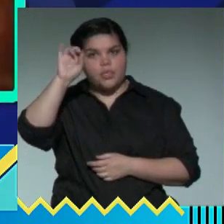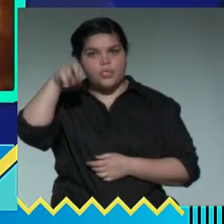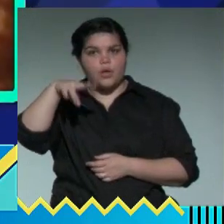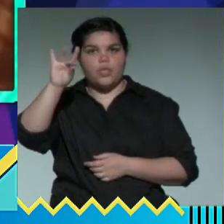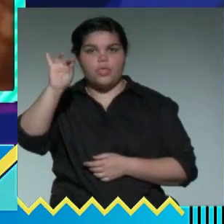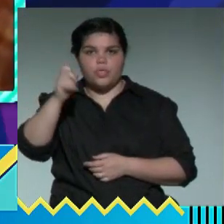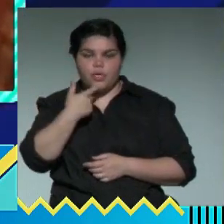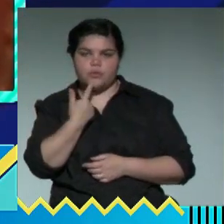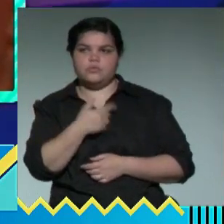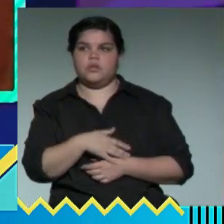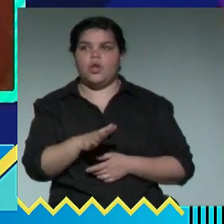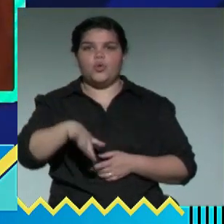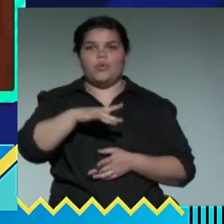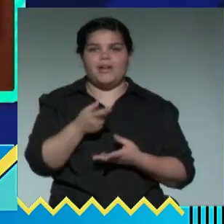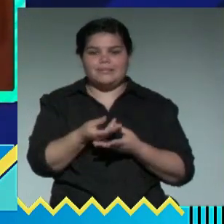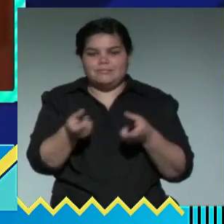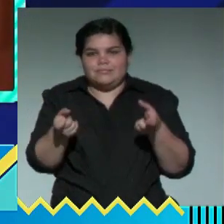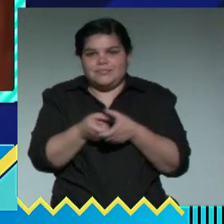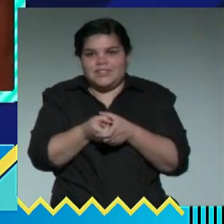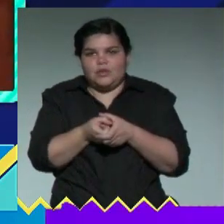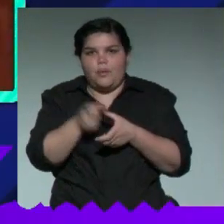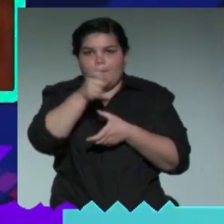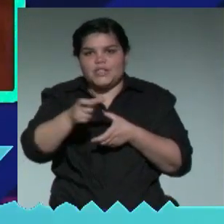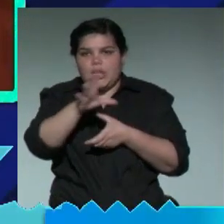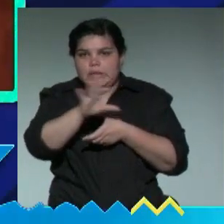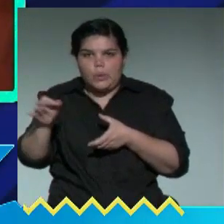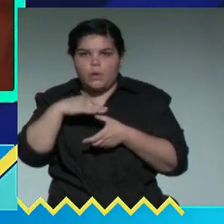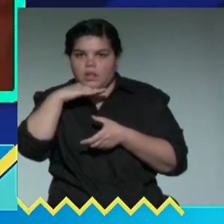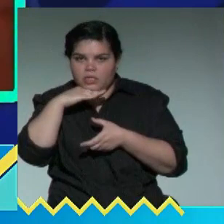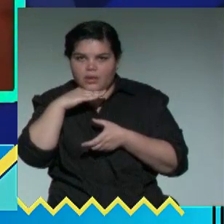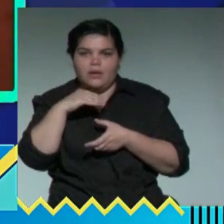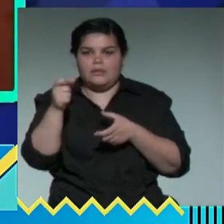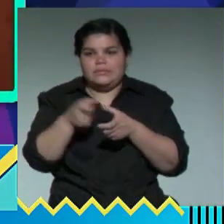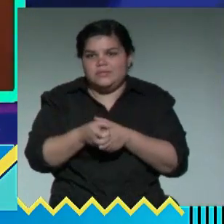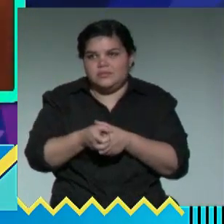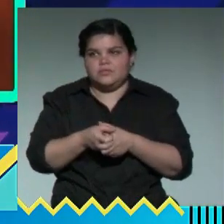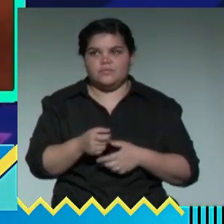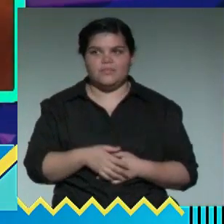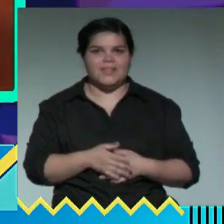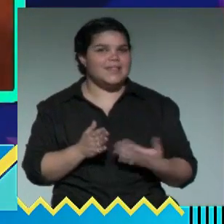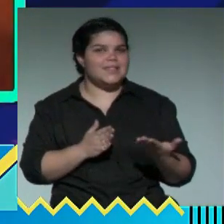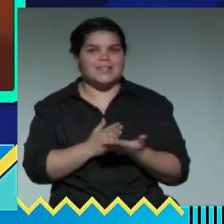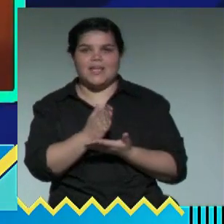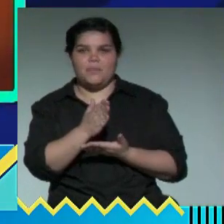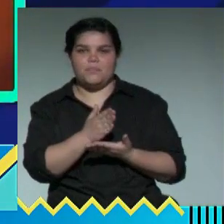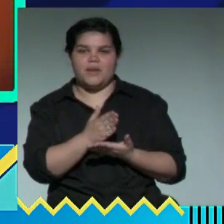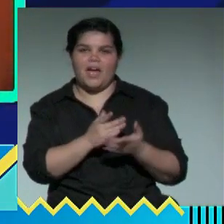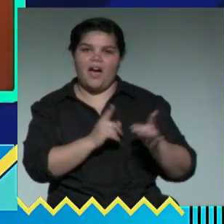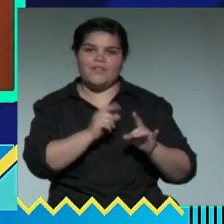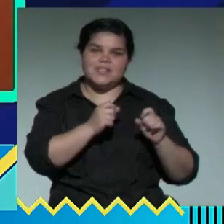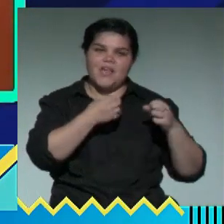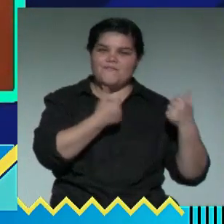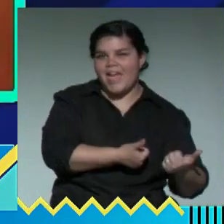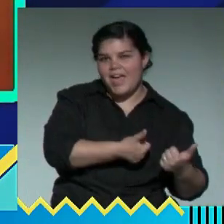50 personas, el Café Einstein, todos esos lugares. Incluso Lucas siempre era como... Tenía como buena onda y mala onda a la vez con Gustavo. Le